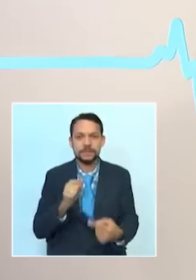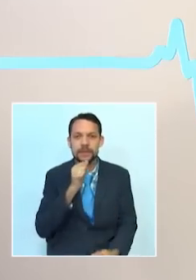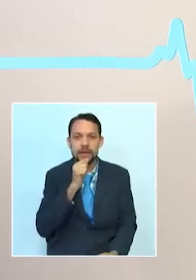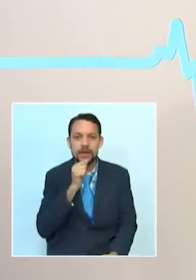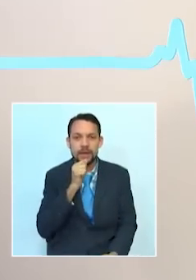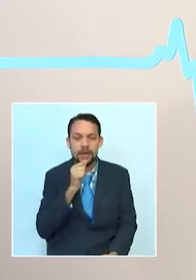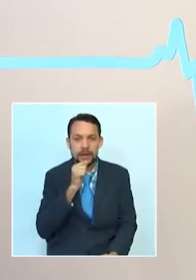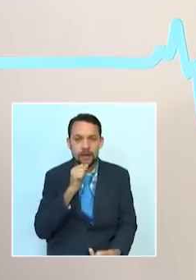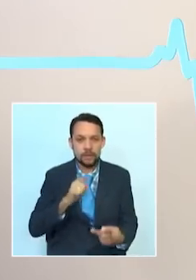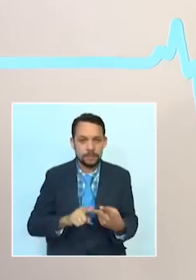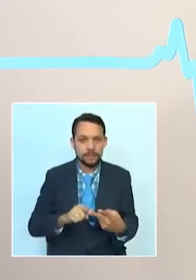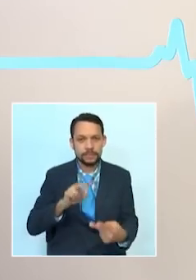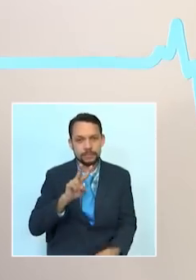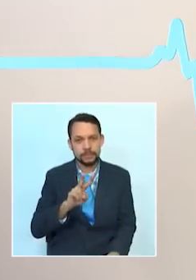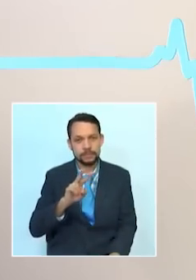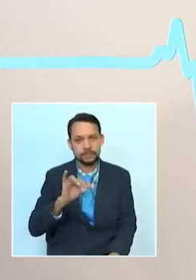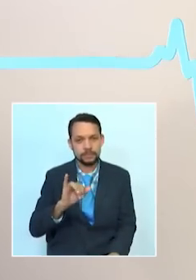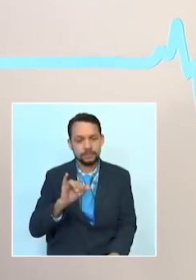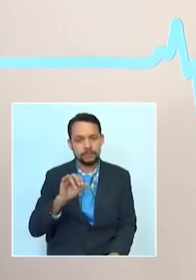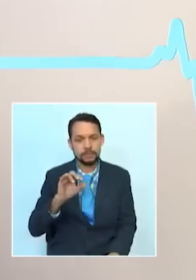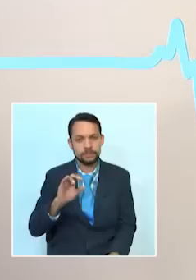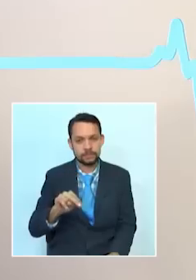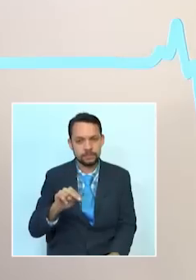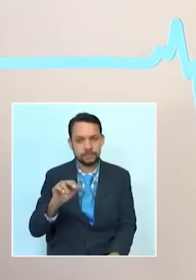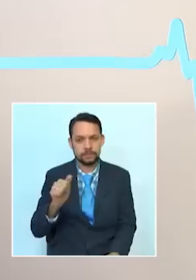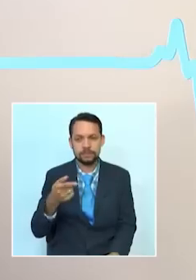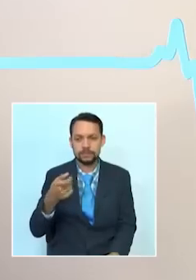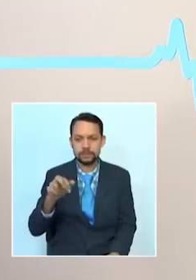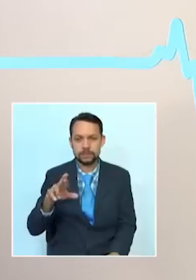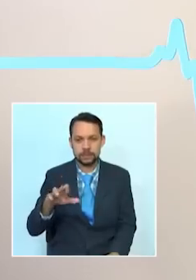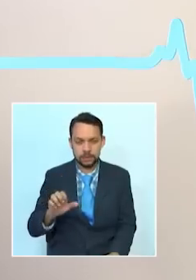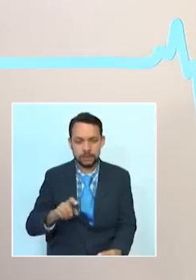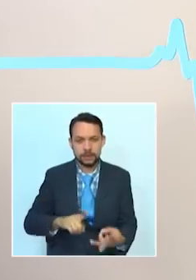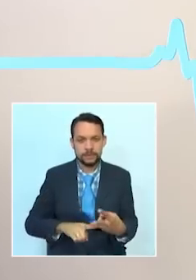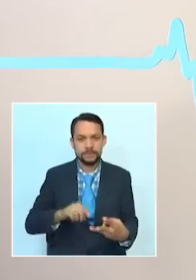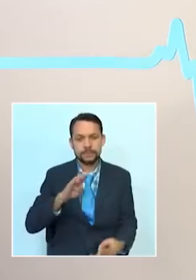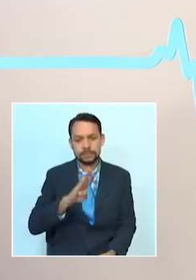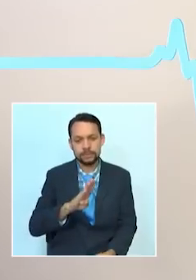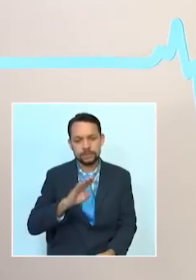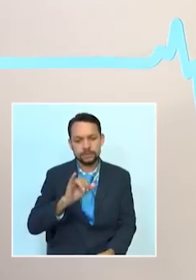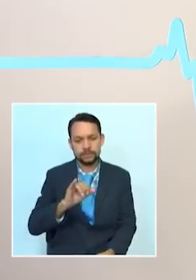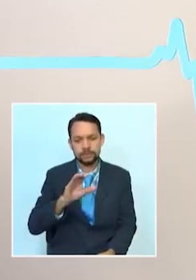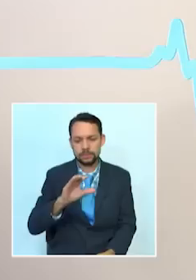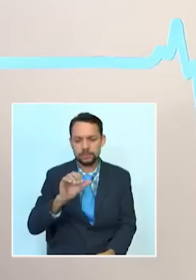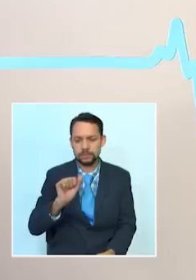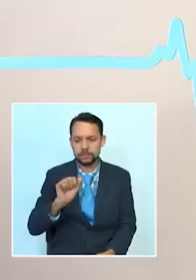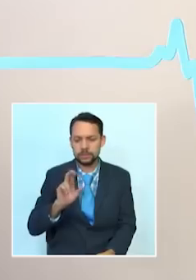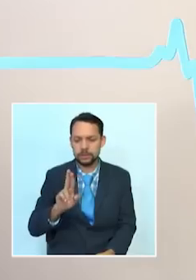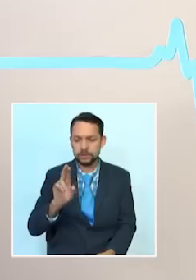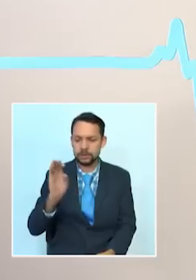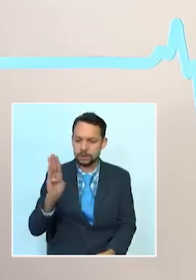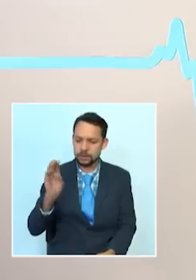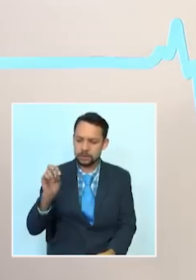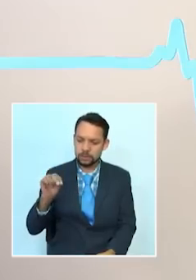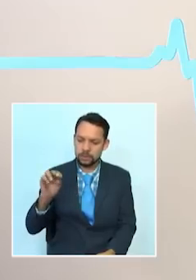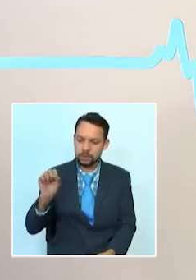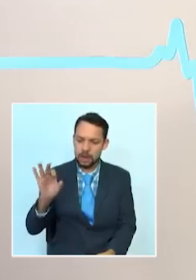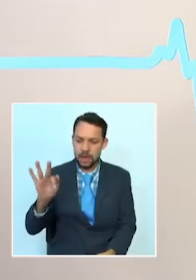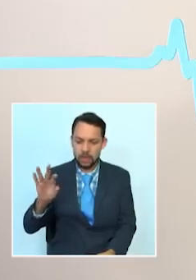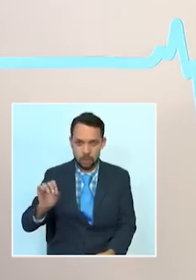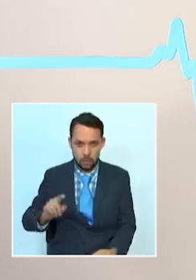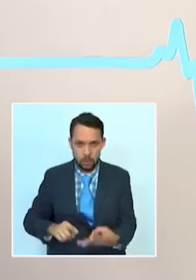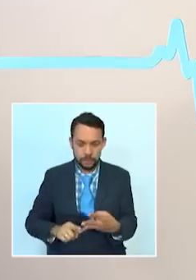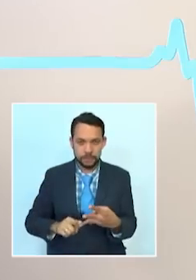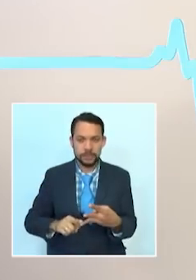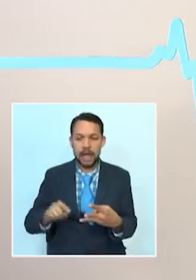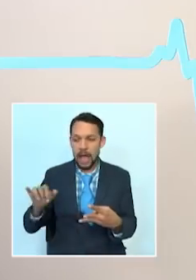bicarbonato al yo hacer esta combinación dejo las verduritas metidas entre entre esta hoyita con con el